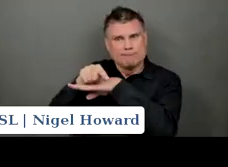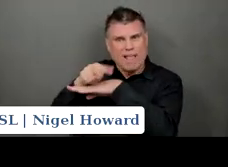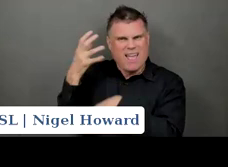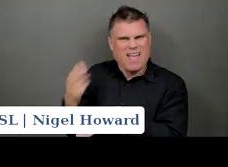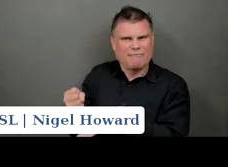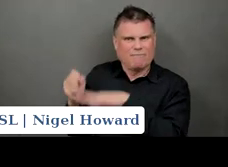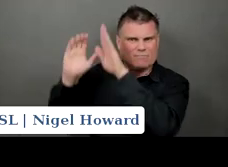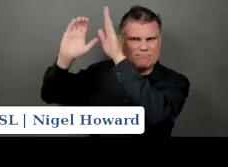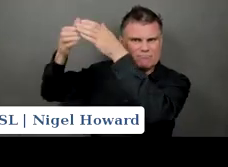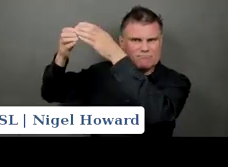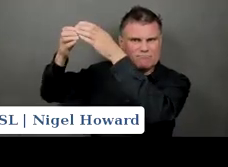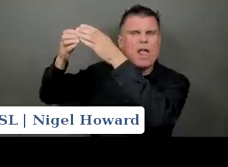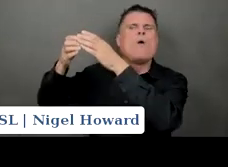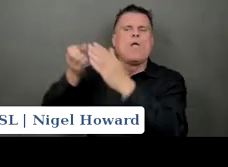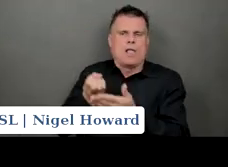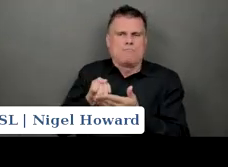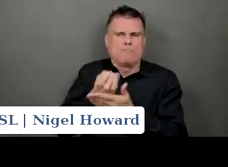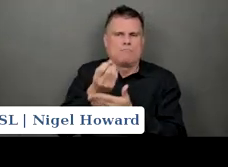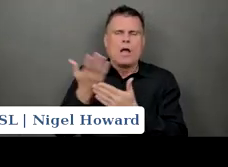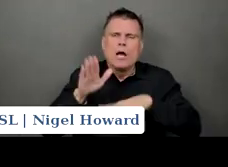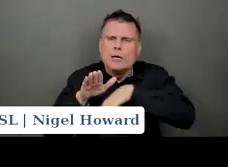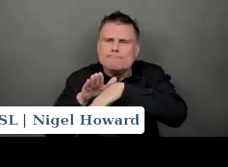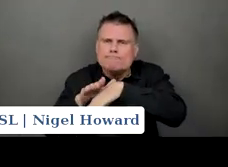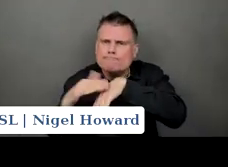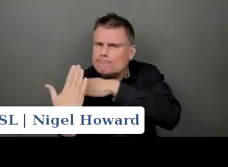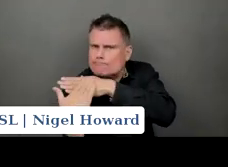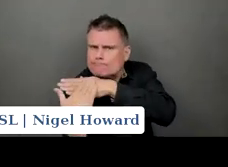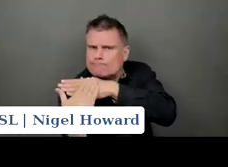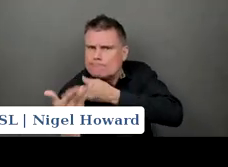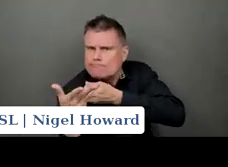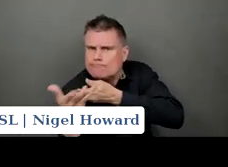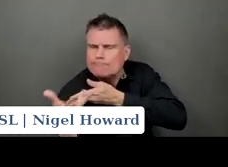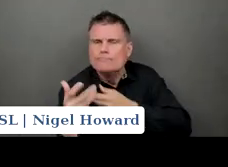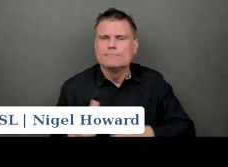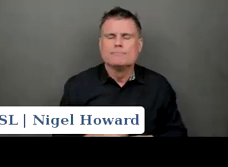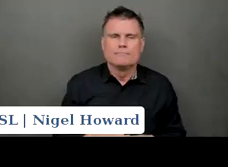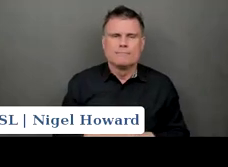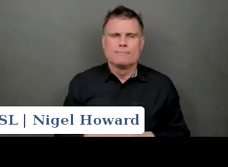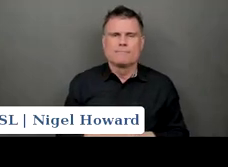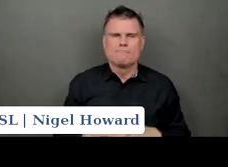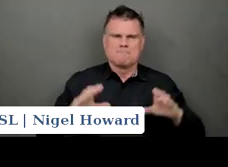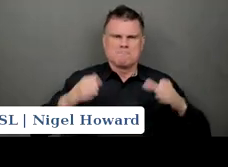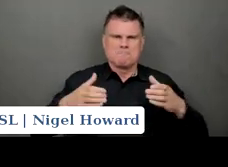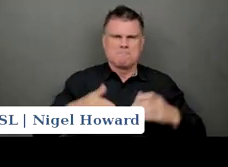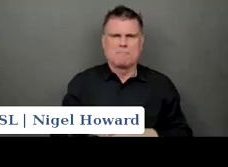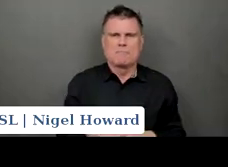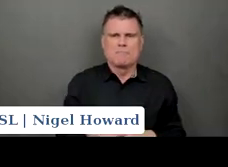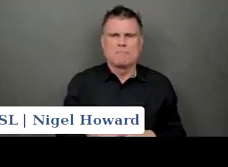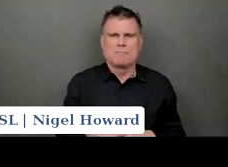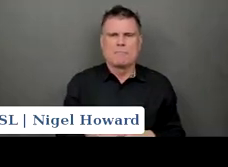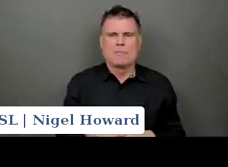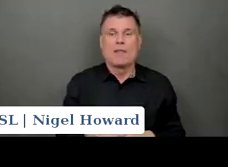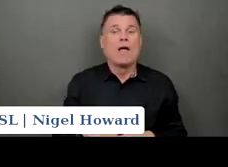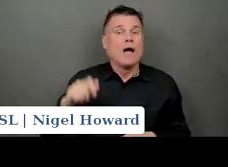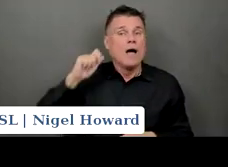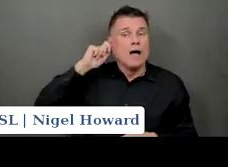la academia, los colectivos feministas, como decía Lauren y Alexander, y que han sido parte de la creación de toda